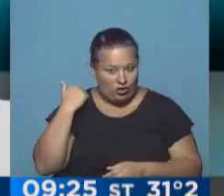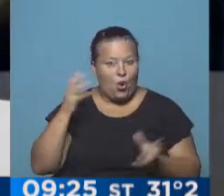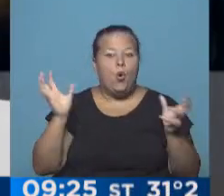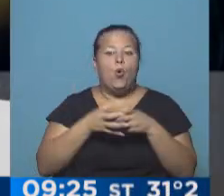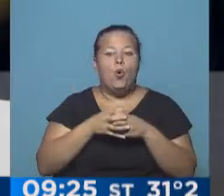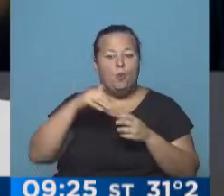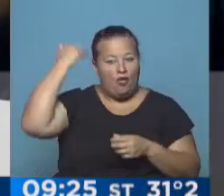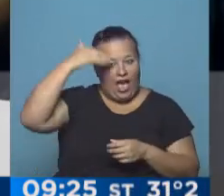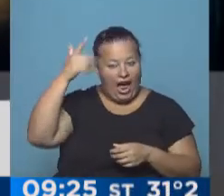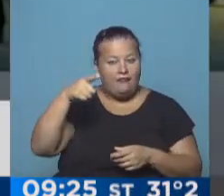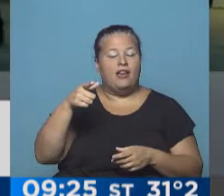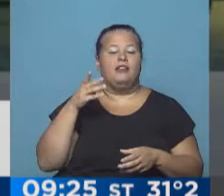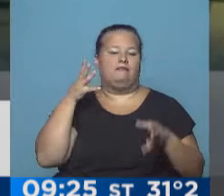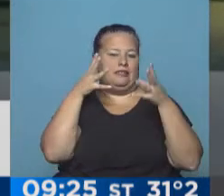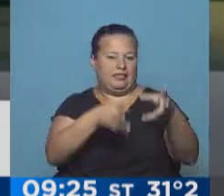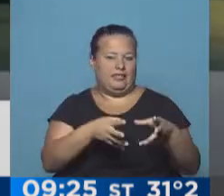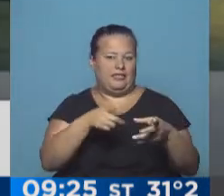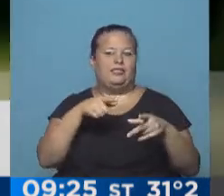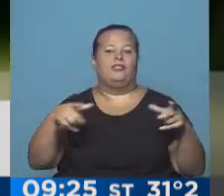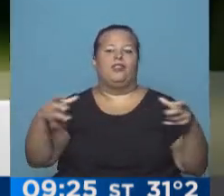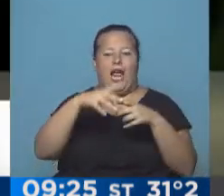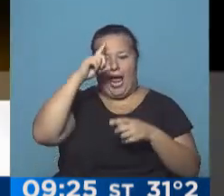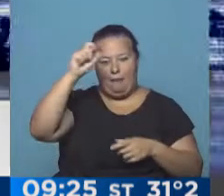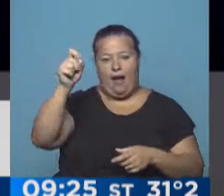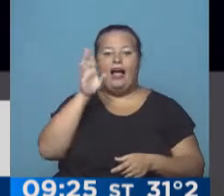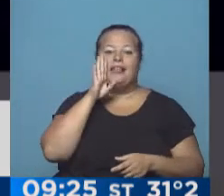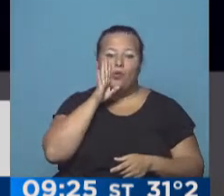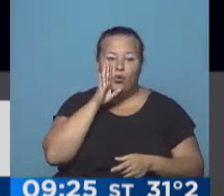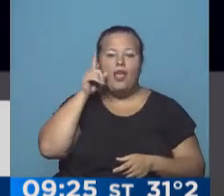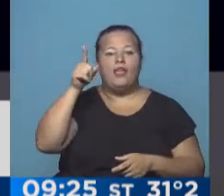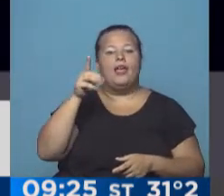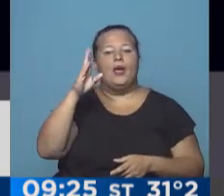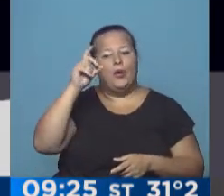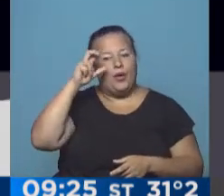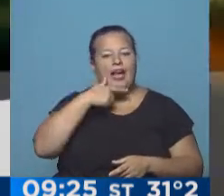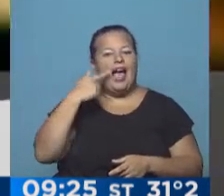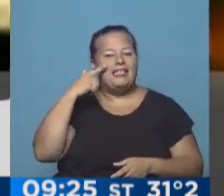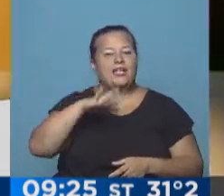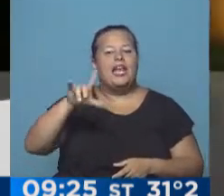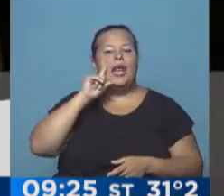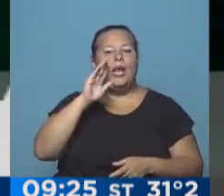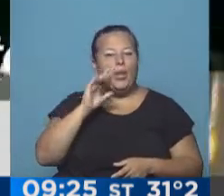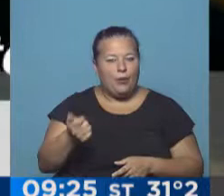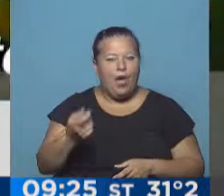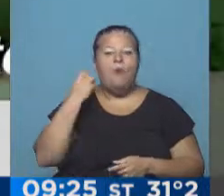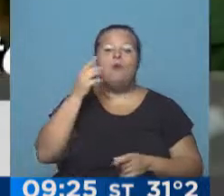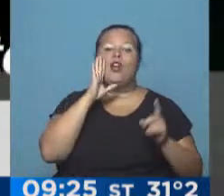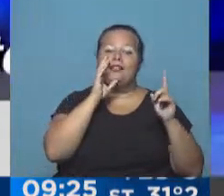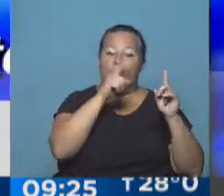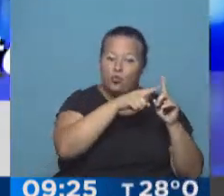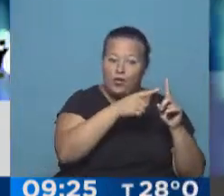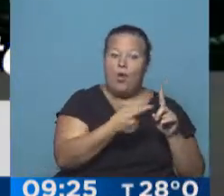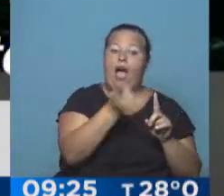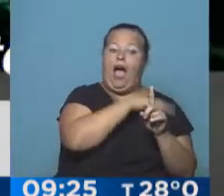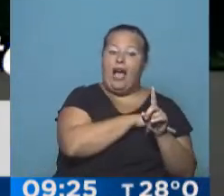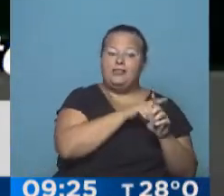grupo de islamistas radicales atacan el consulado de eeuu en bengasi ciudad de libia después de que en eeuu el día